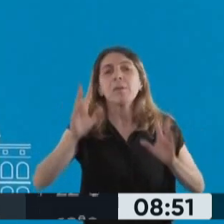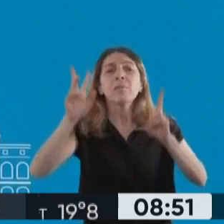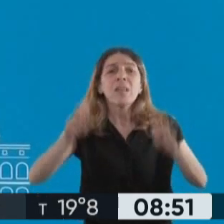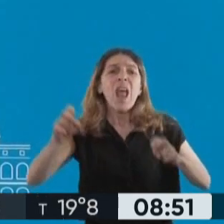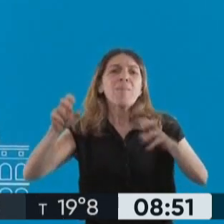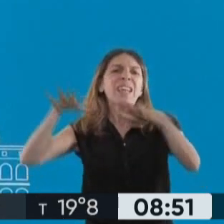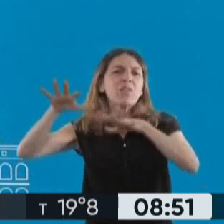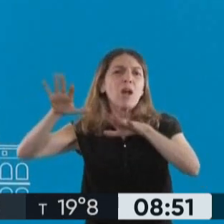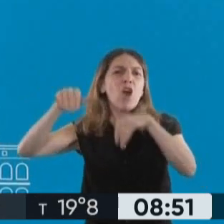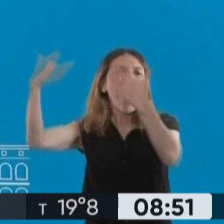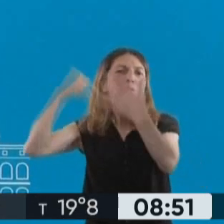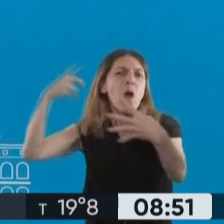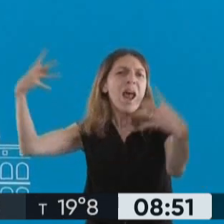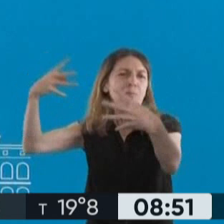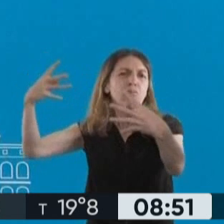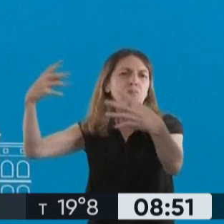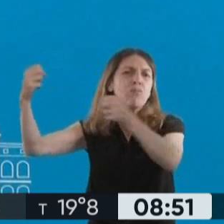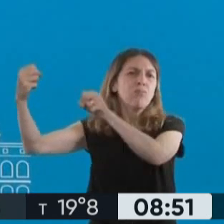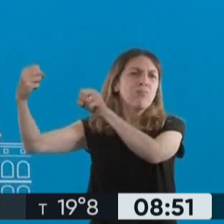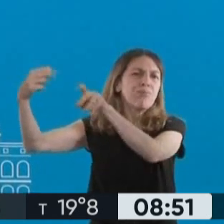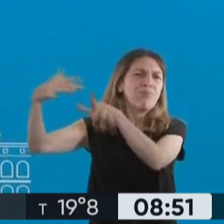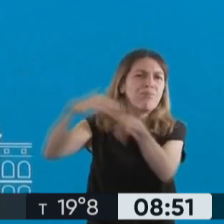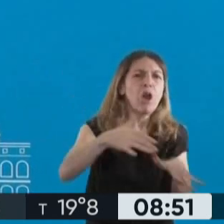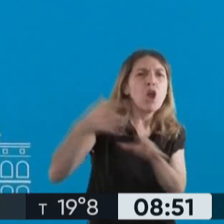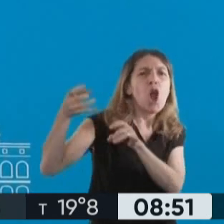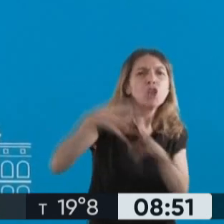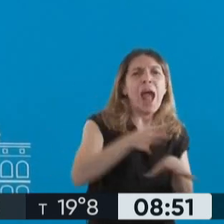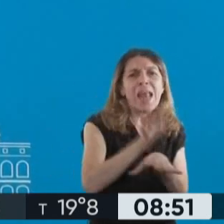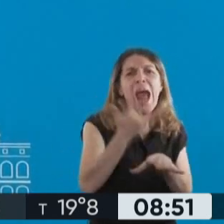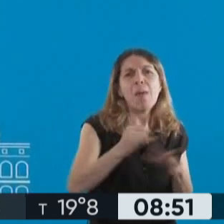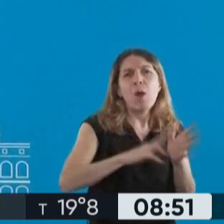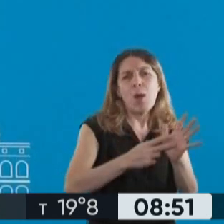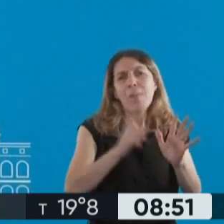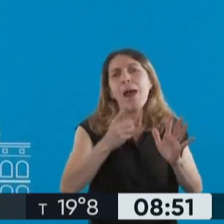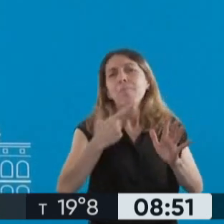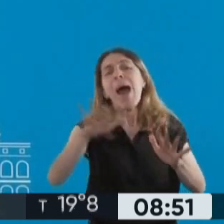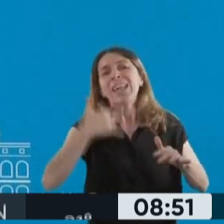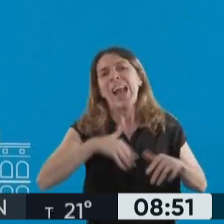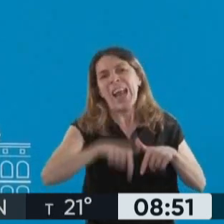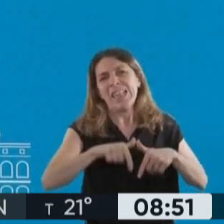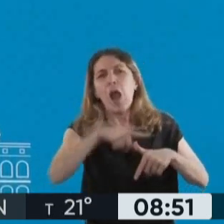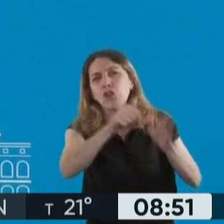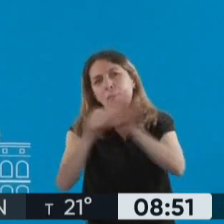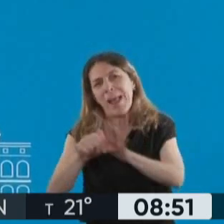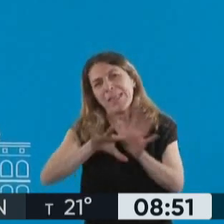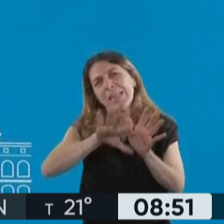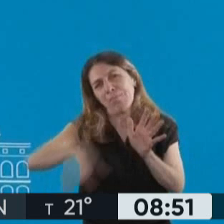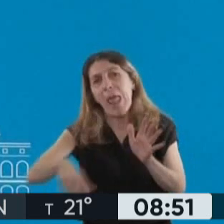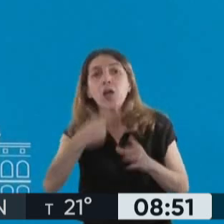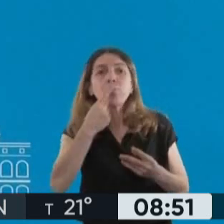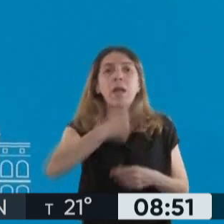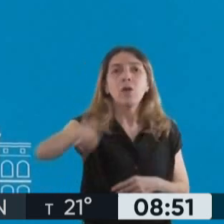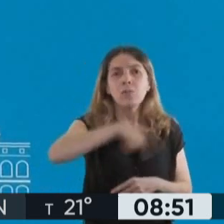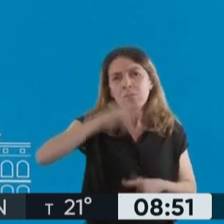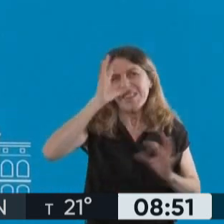ha agravado, pero no es lo único que incide. Incide más en la Argentina que en otros países porque además sabemos que lo que está sucediendo en